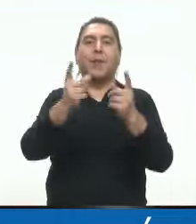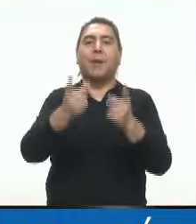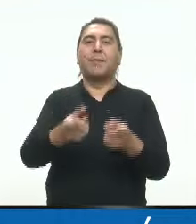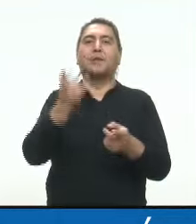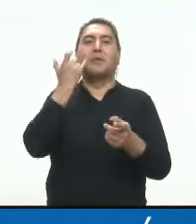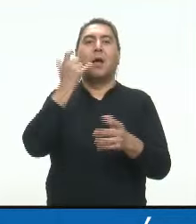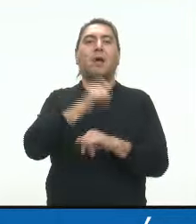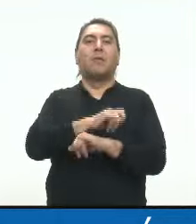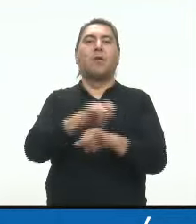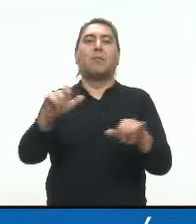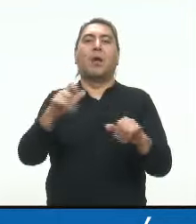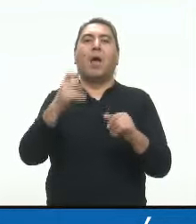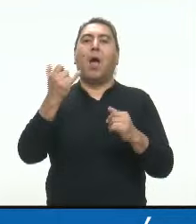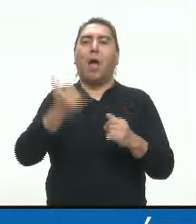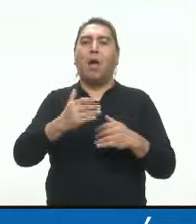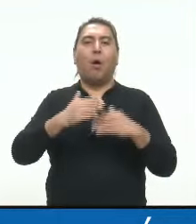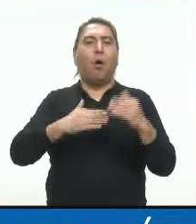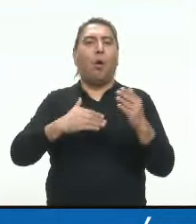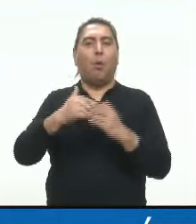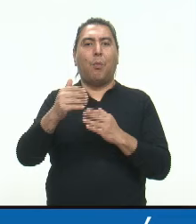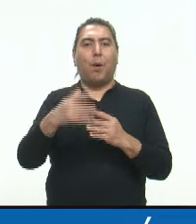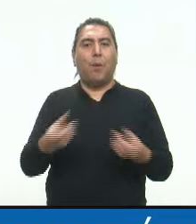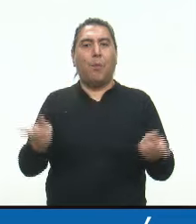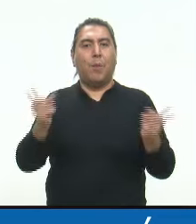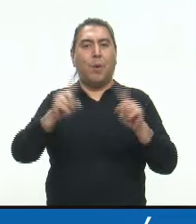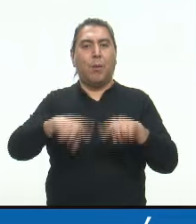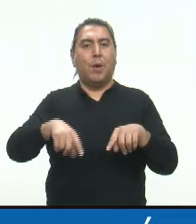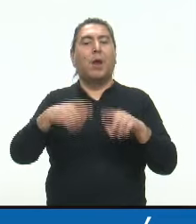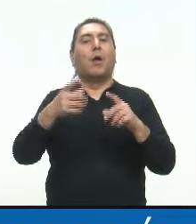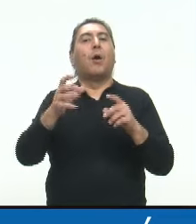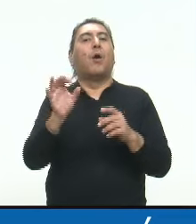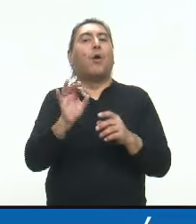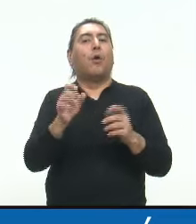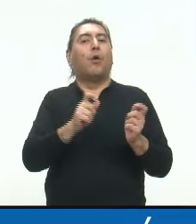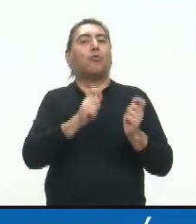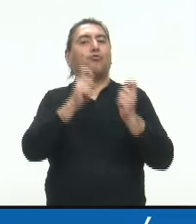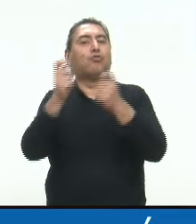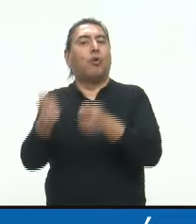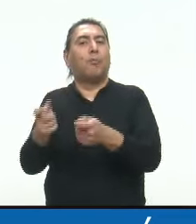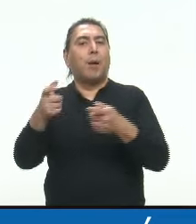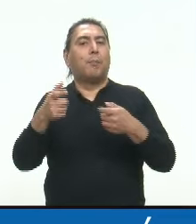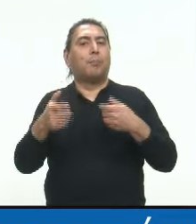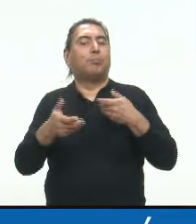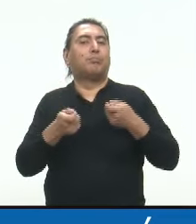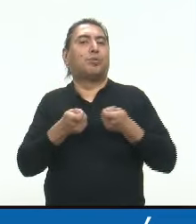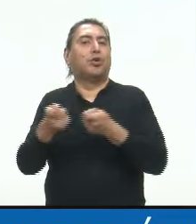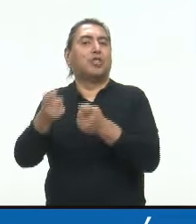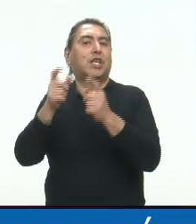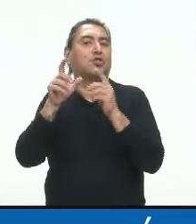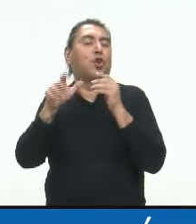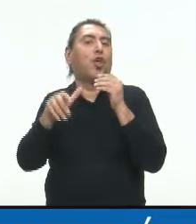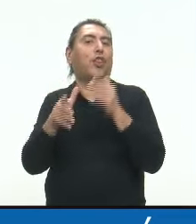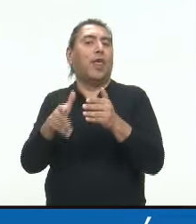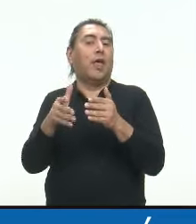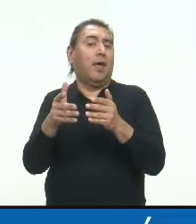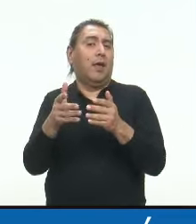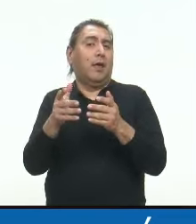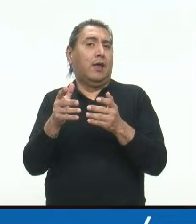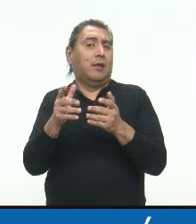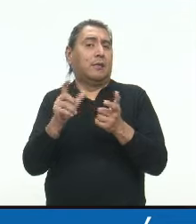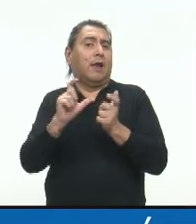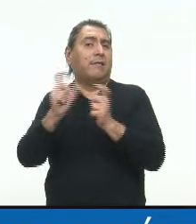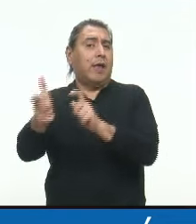cantidad de obras se rescindirán, otras se reiniciarán o se pasarán a un proceso de transferencia para su culminación por parte